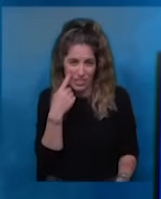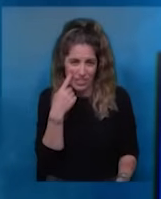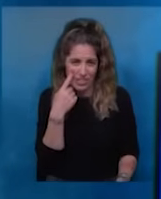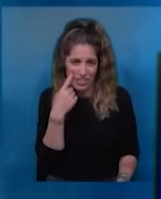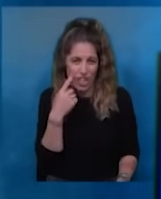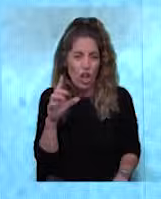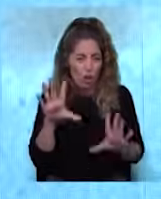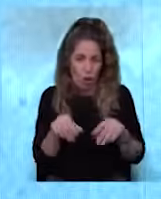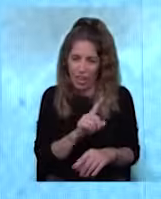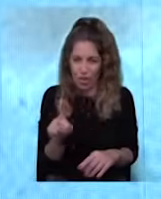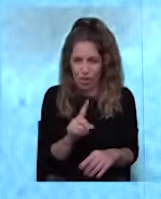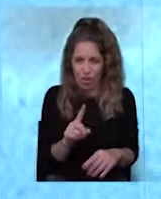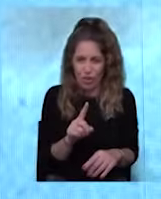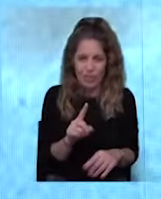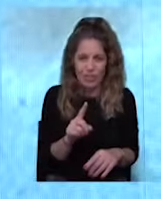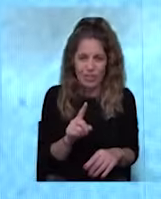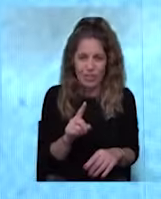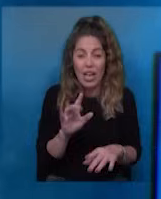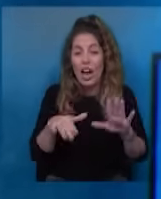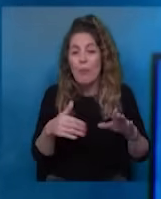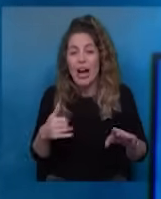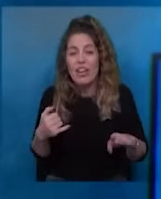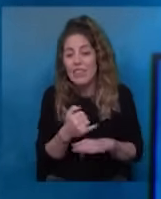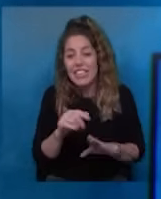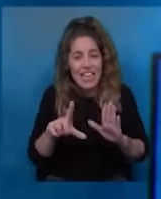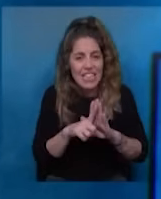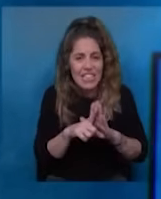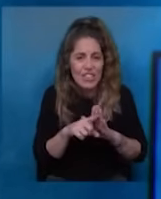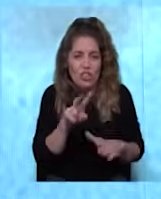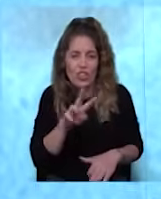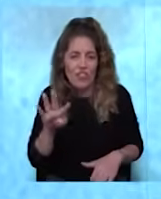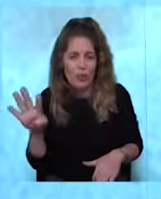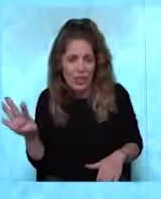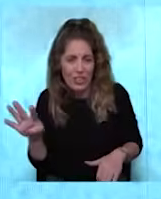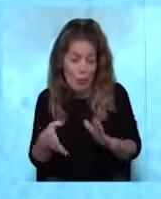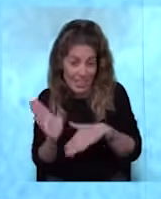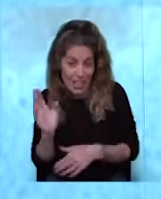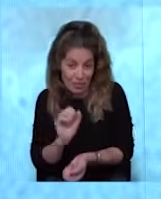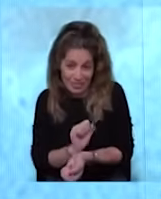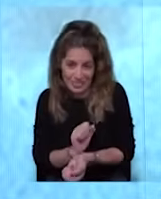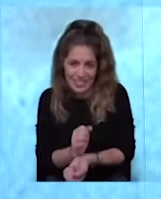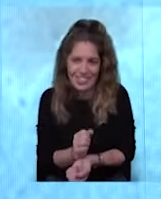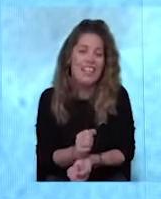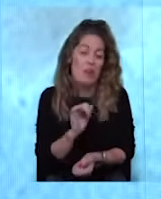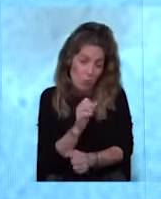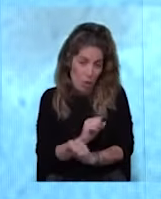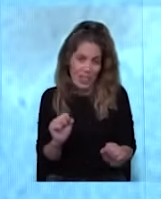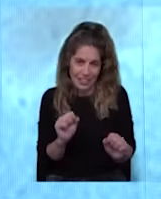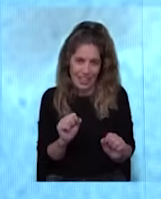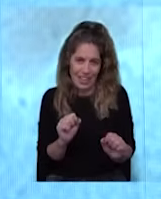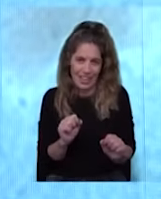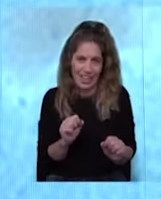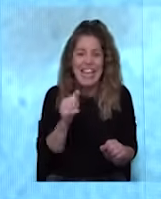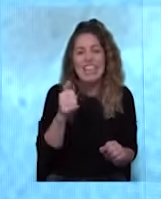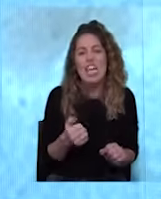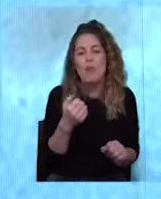sabes con Bueno pues capaz que infringe 224 Y entonces podría ser y Pero tenemos